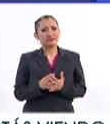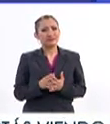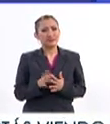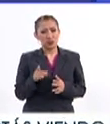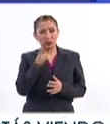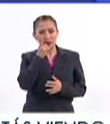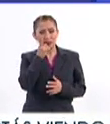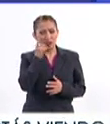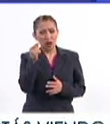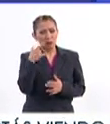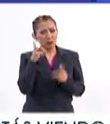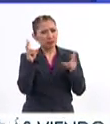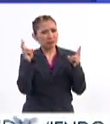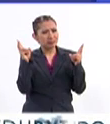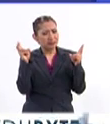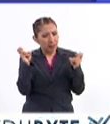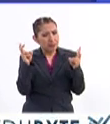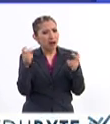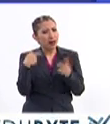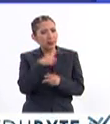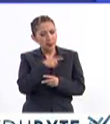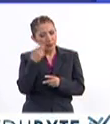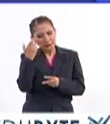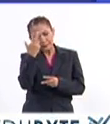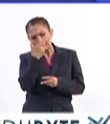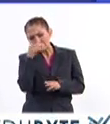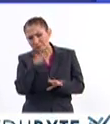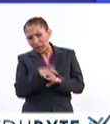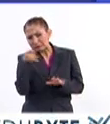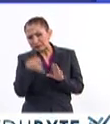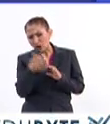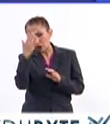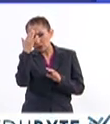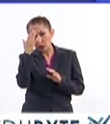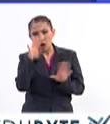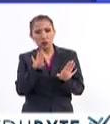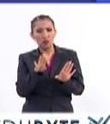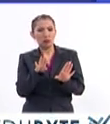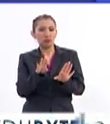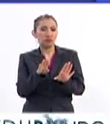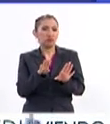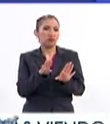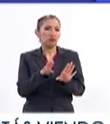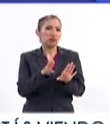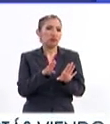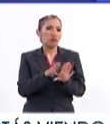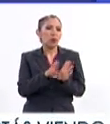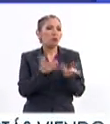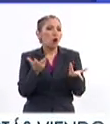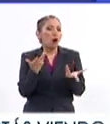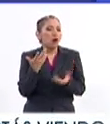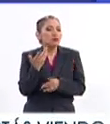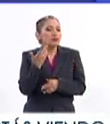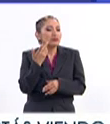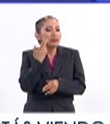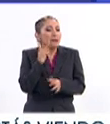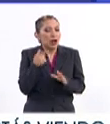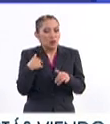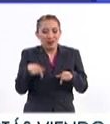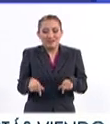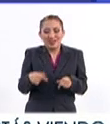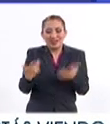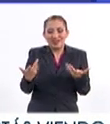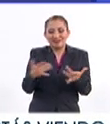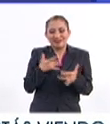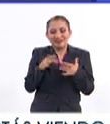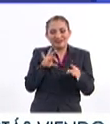Yo le diría que un tema que teníamos que revisar, no solamente como una suerte de encontrar